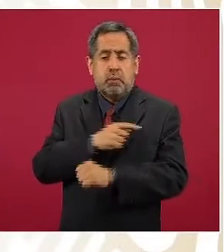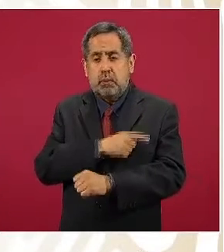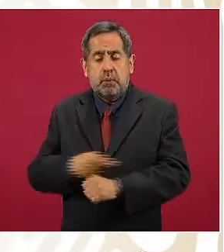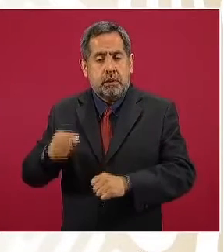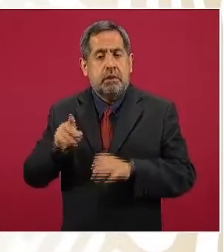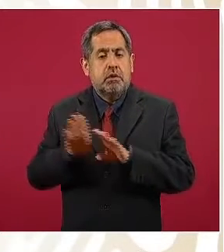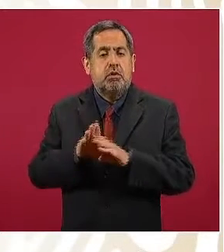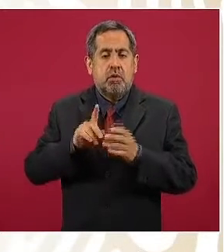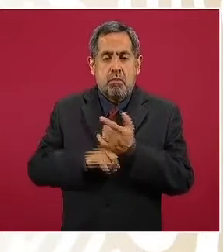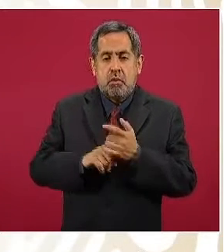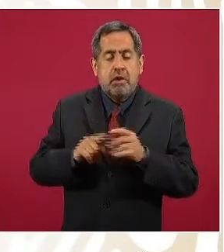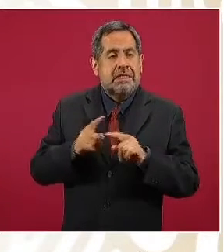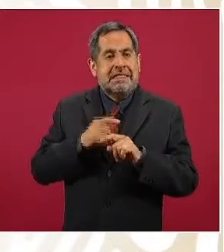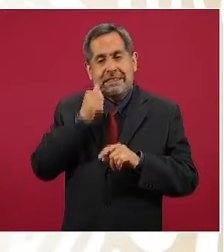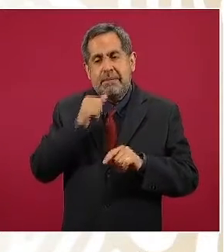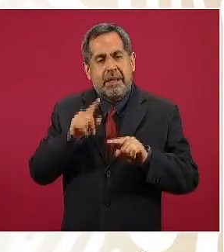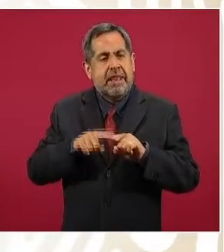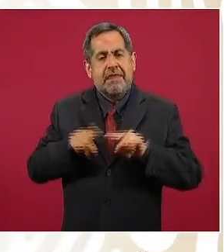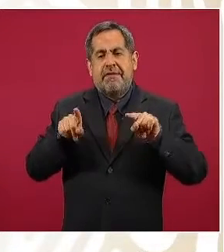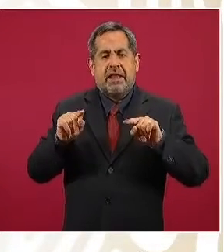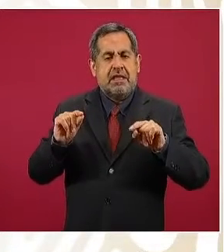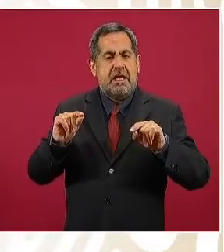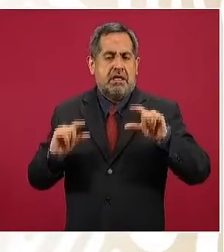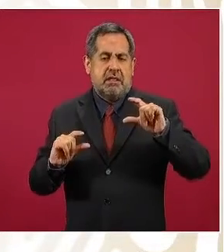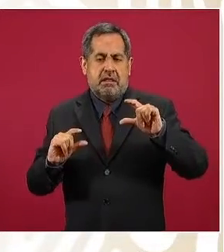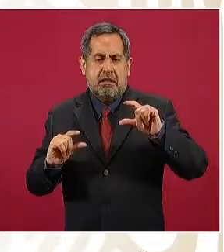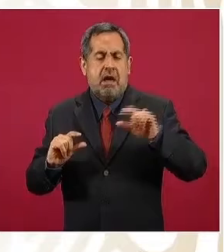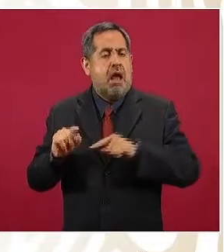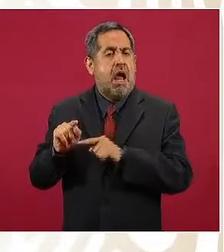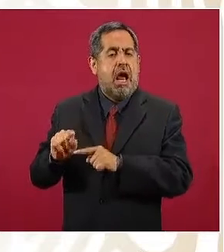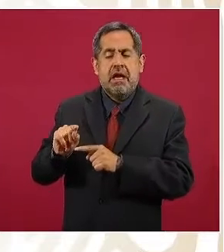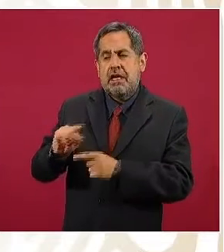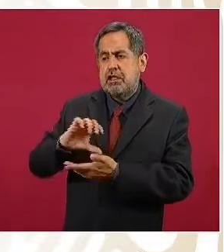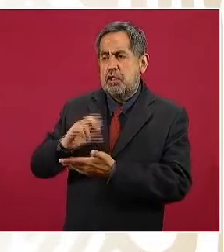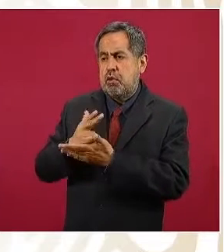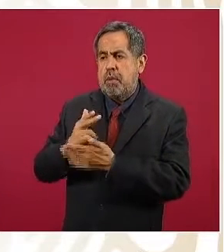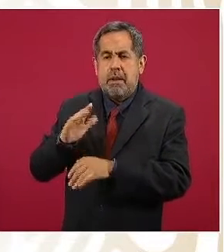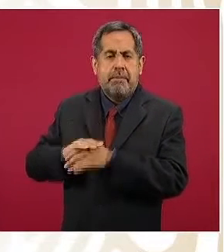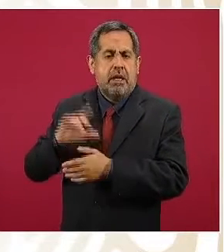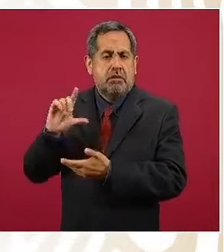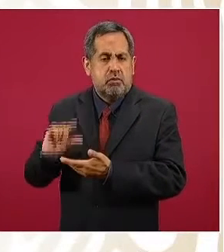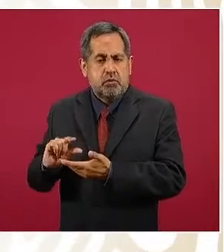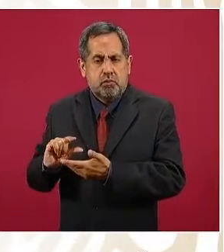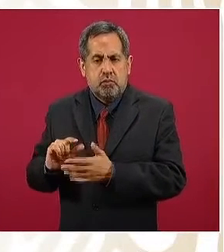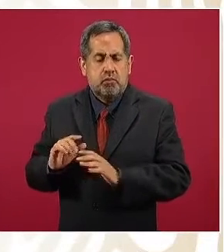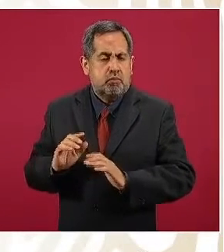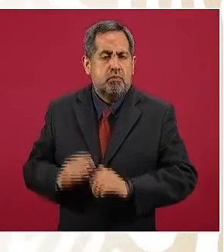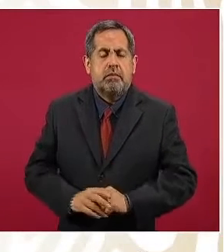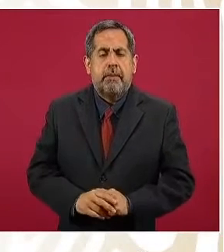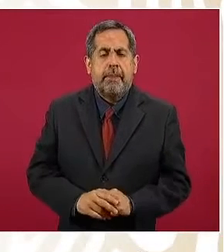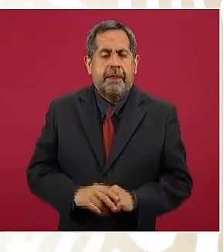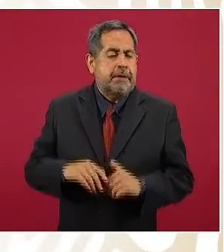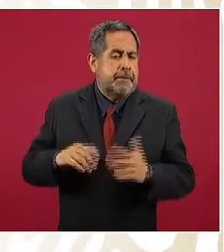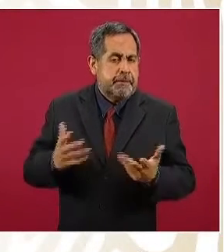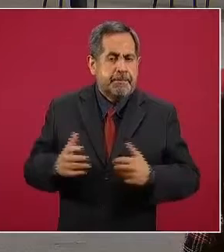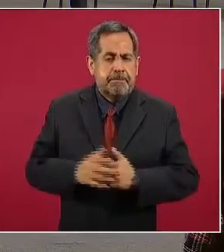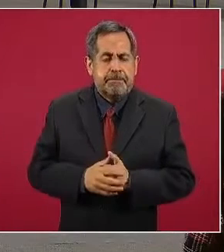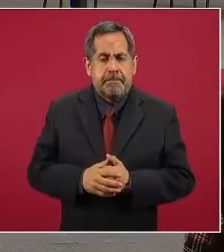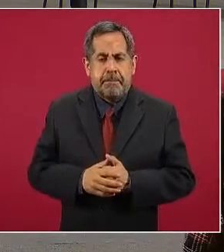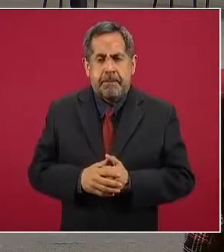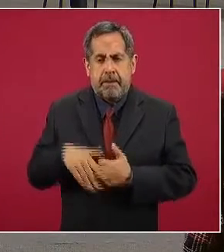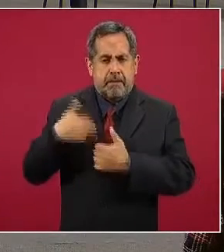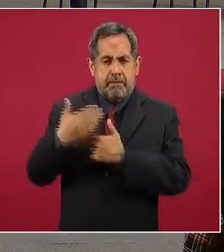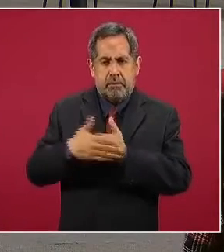en general ha habido un IVA diferenciado en Chetumal, donde ha sido mucho más pequeño. Entonces, ¿cuáles son las medidas